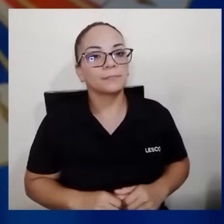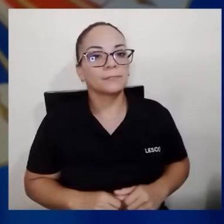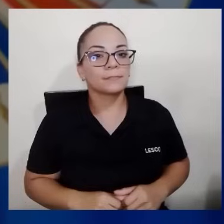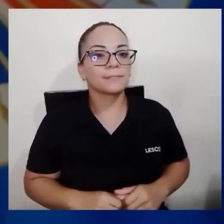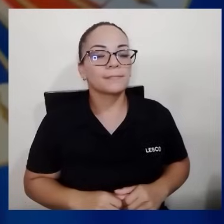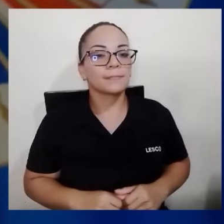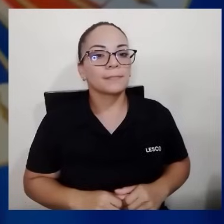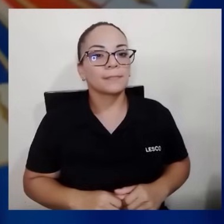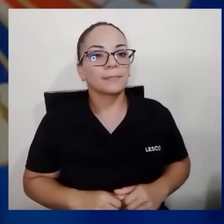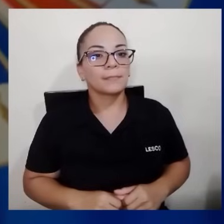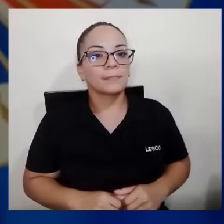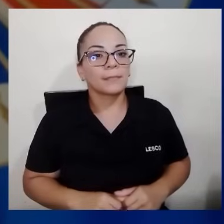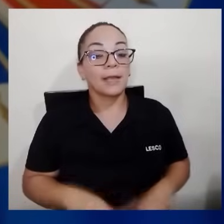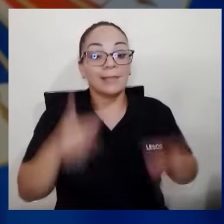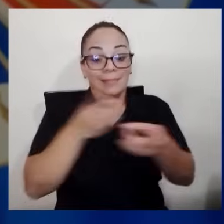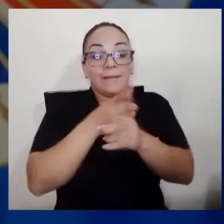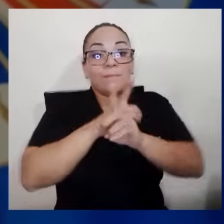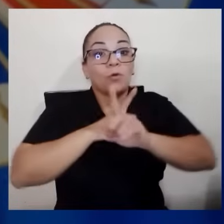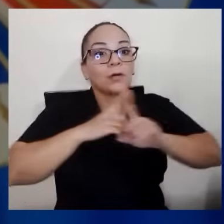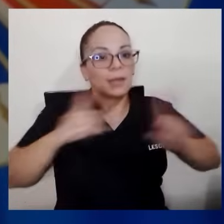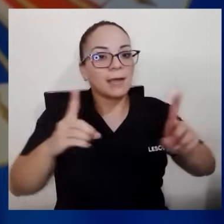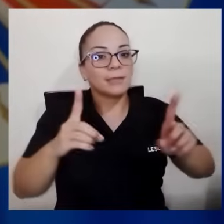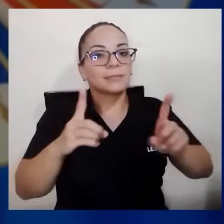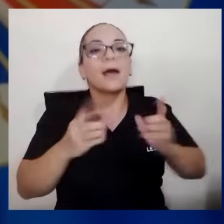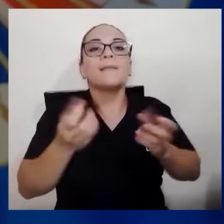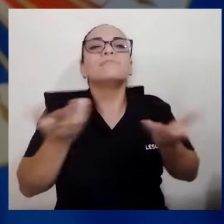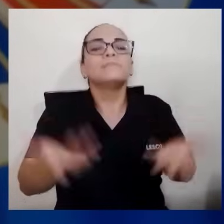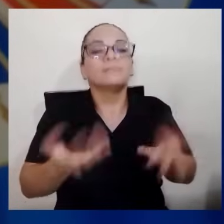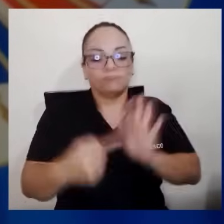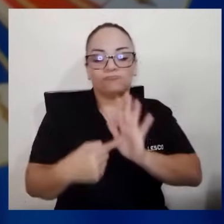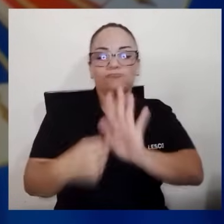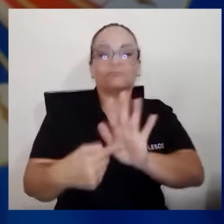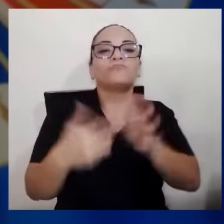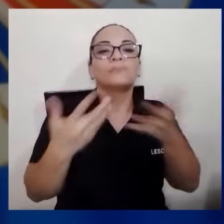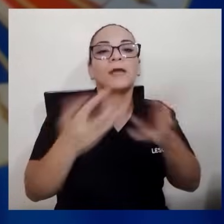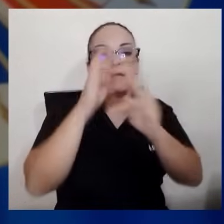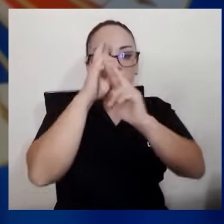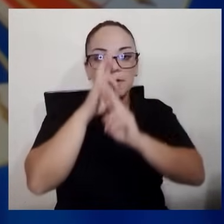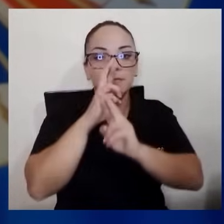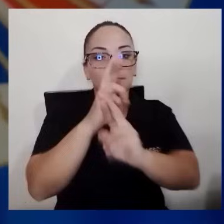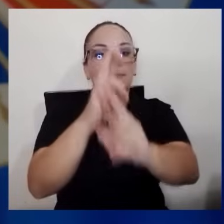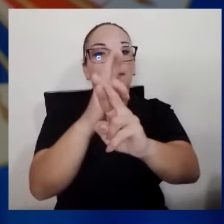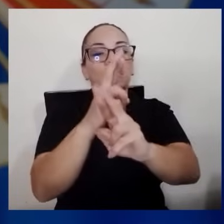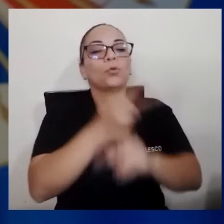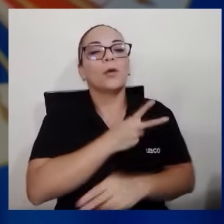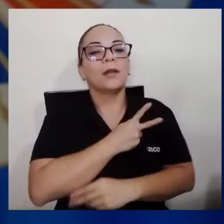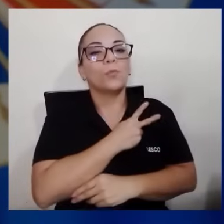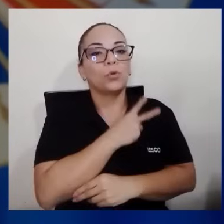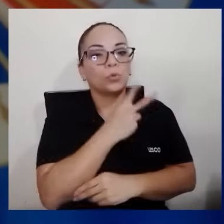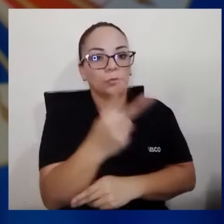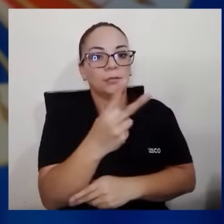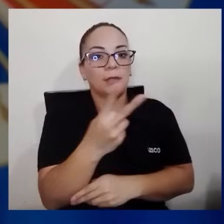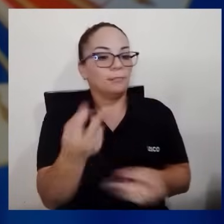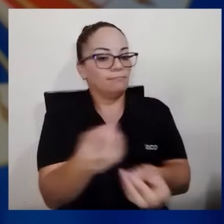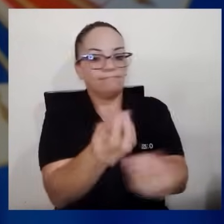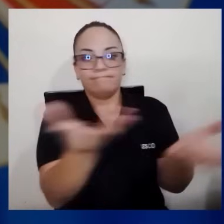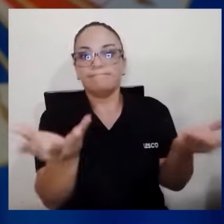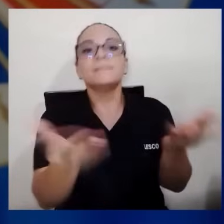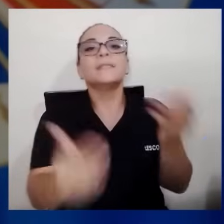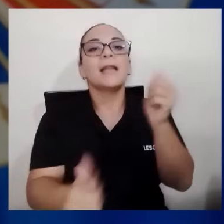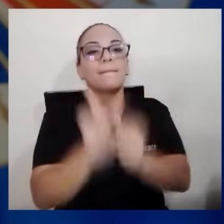esa democracia en el respeto a la voluntad popular y de las